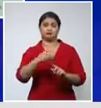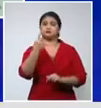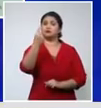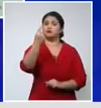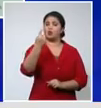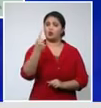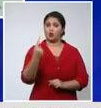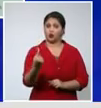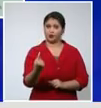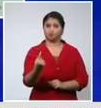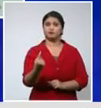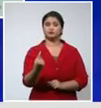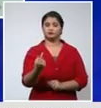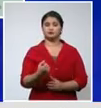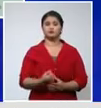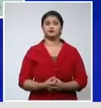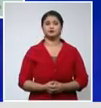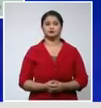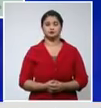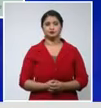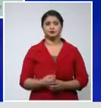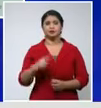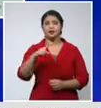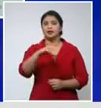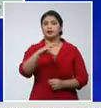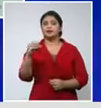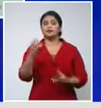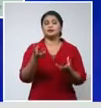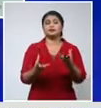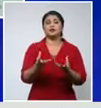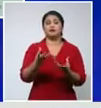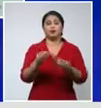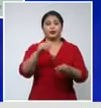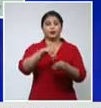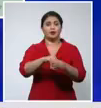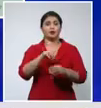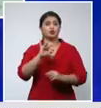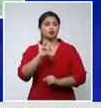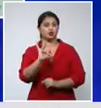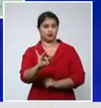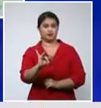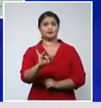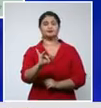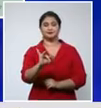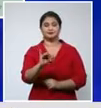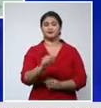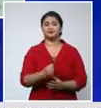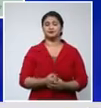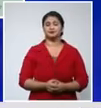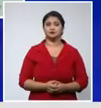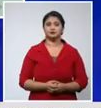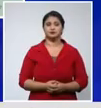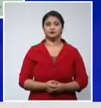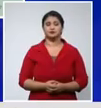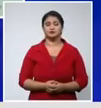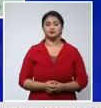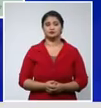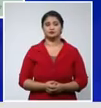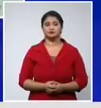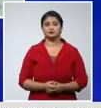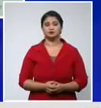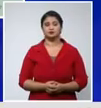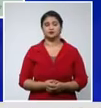municipios. Cienfuegos, 7 casos confirmados ayer, pudiéramos decir con un